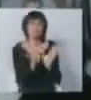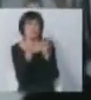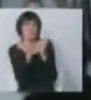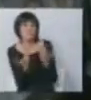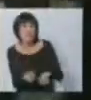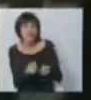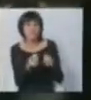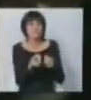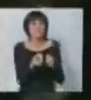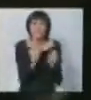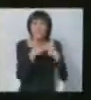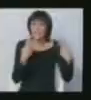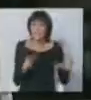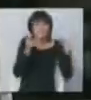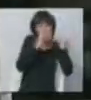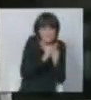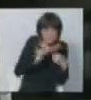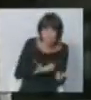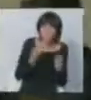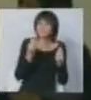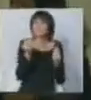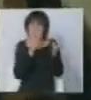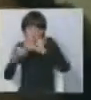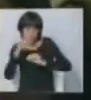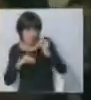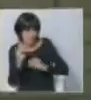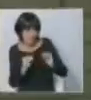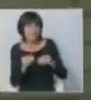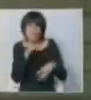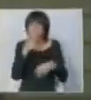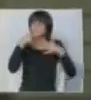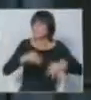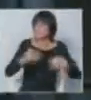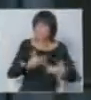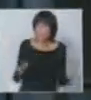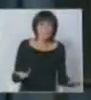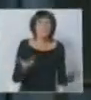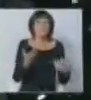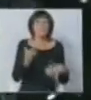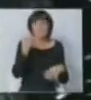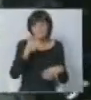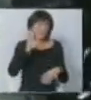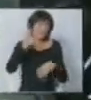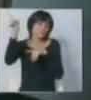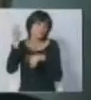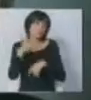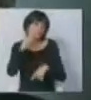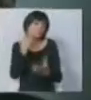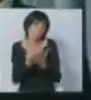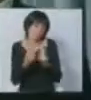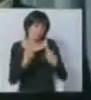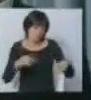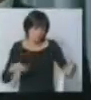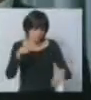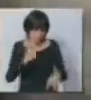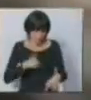Y creo que tiene mucho de actualidad. Es norteamericana, pero también nos refleja a los argentinos y a lo que